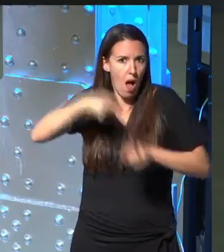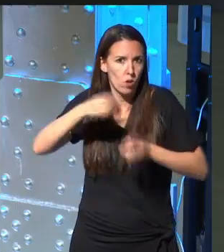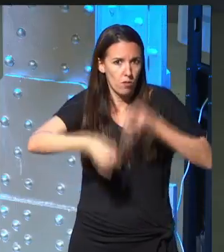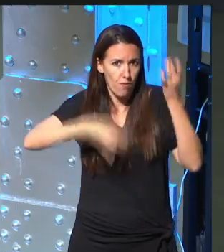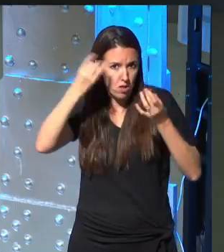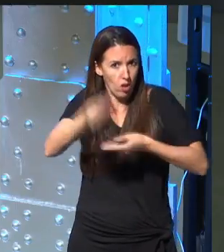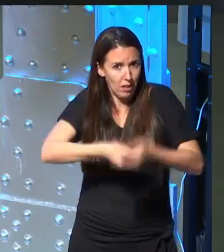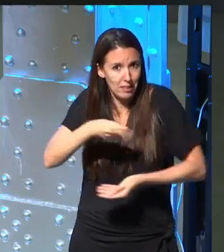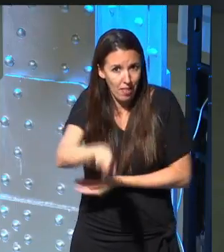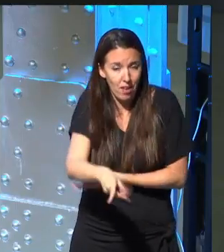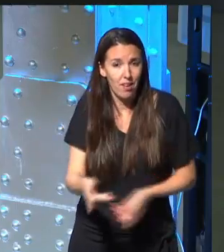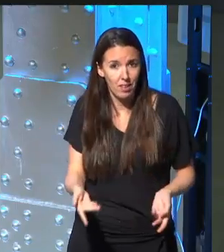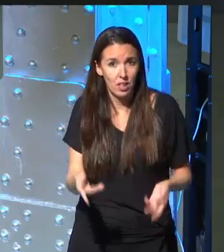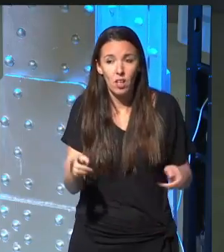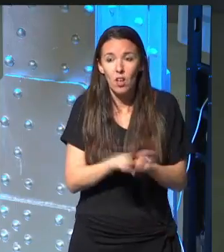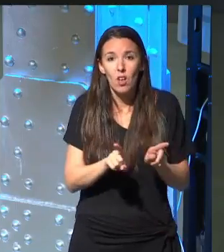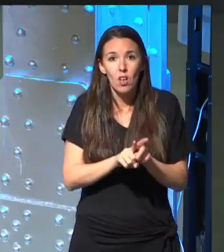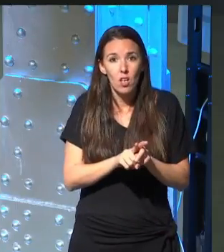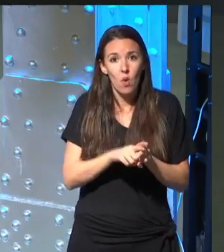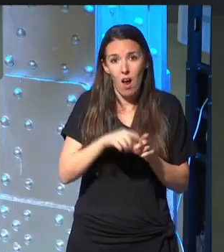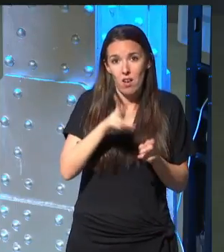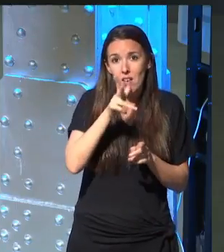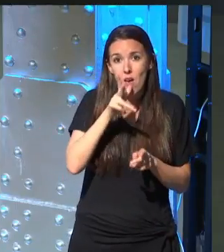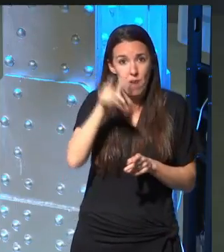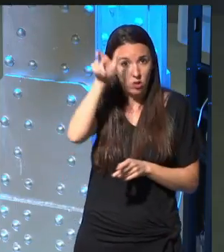que de hecho ya se hace. Casos como el de Mato Crítico.